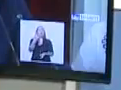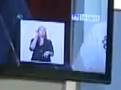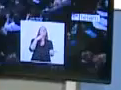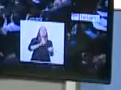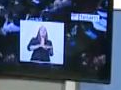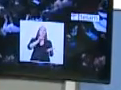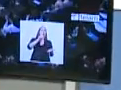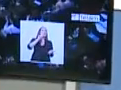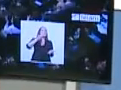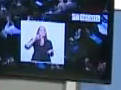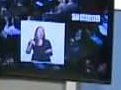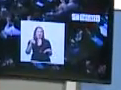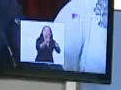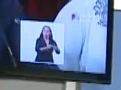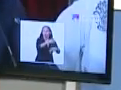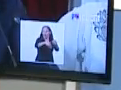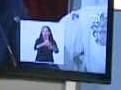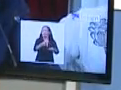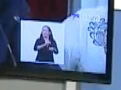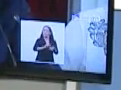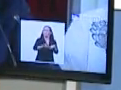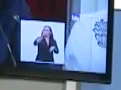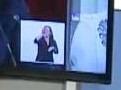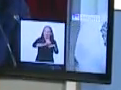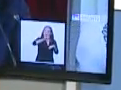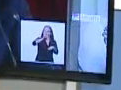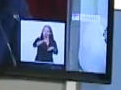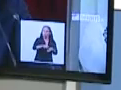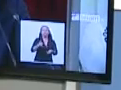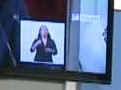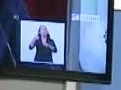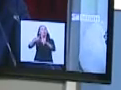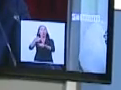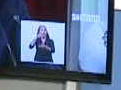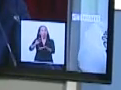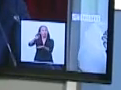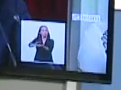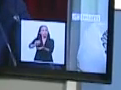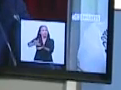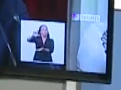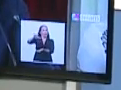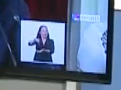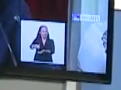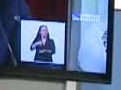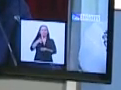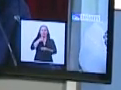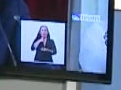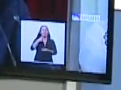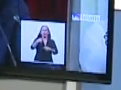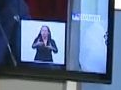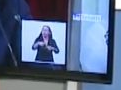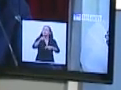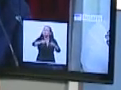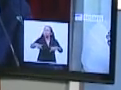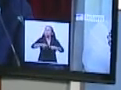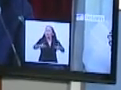los holdouts también? El arreglo con los holdouts para mí tiene otro componente, que es rápidamente arreglar el tema, aunque haya que pagar fortuna por